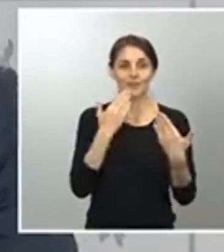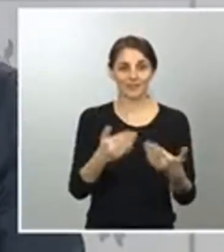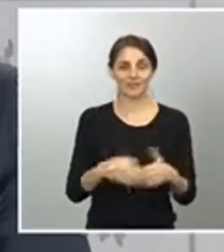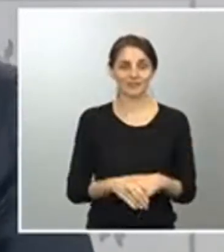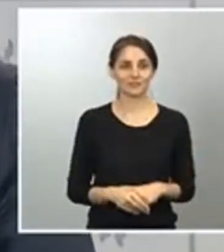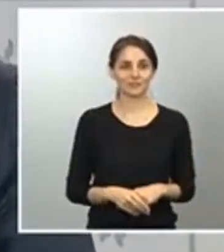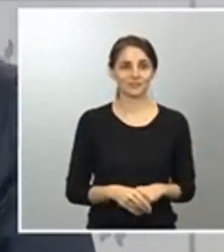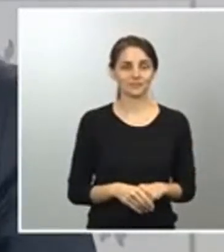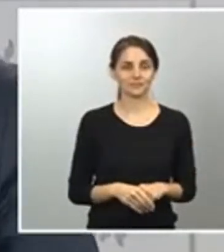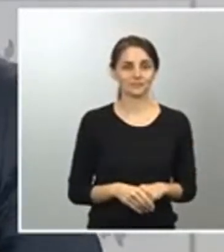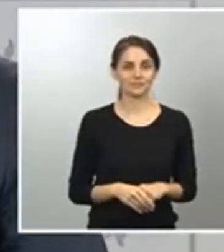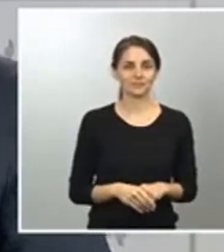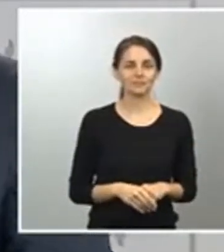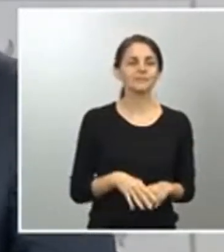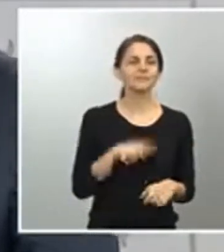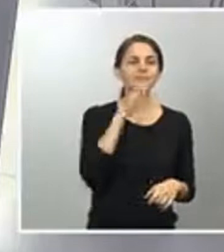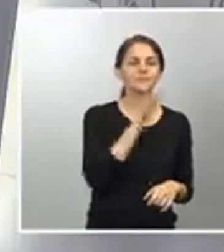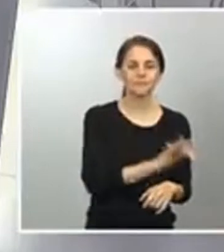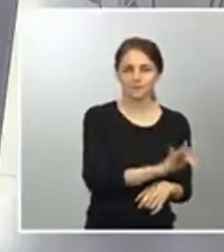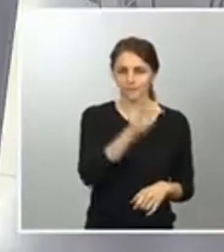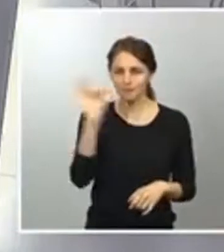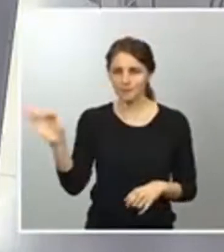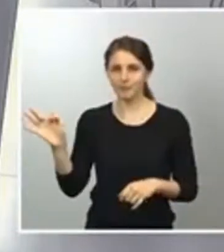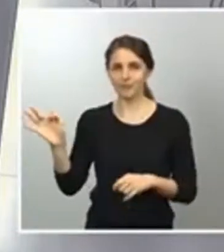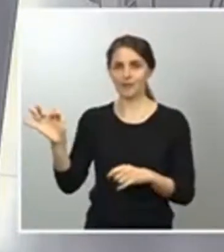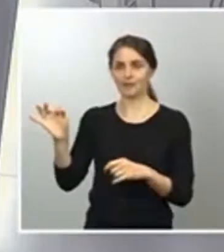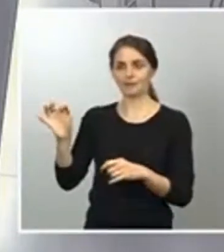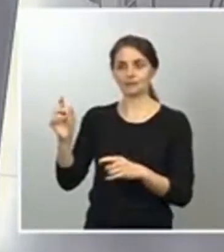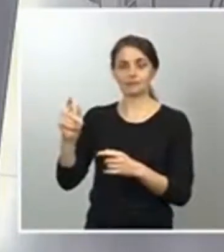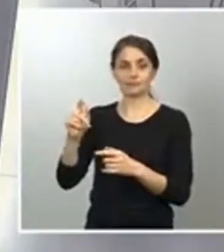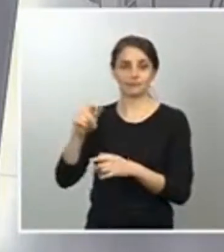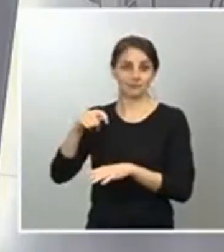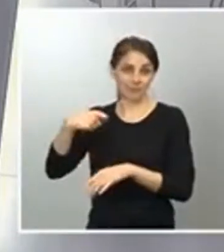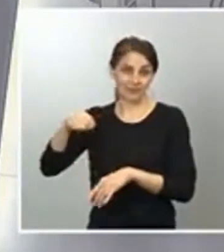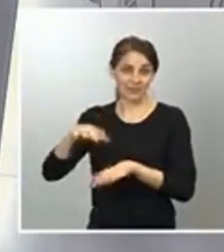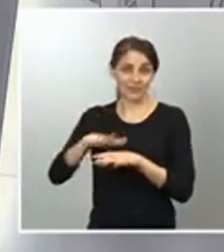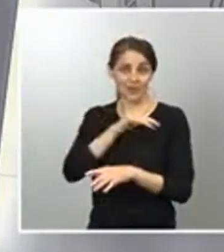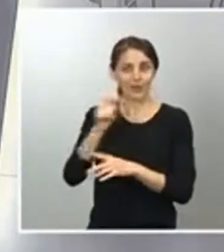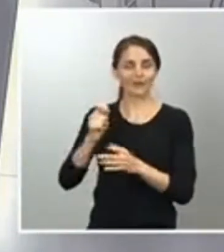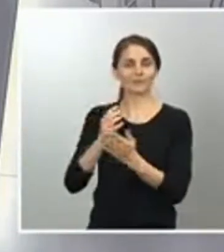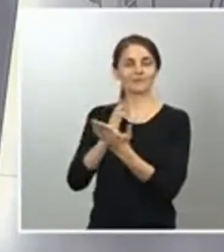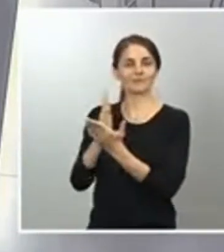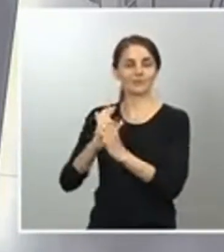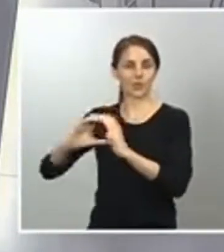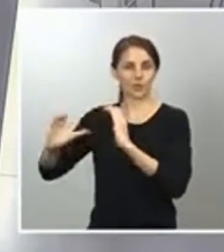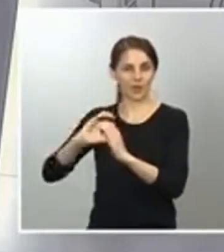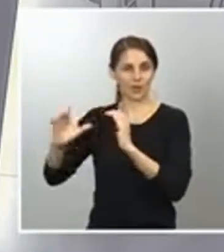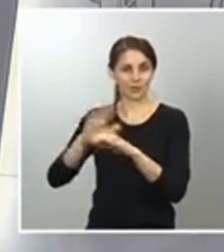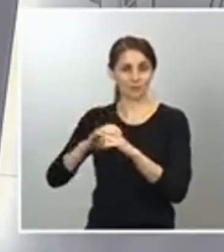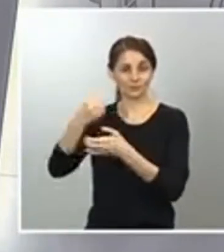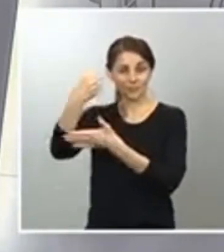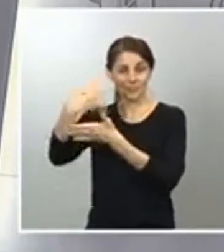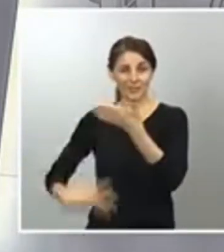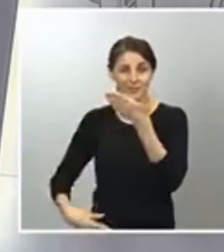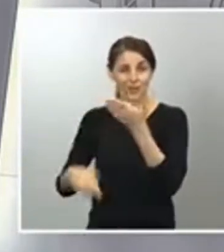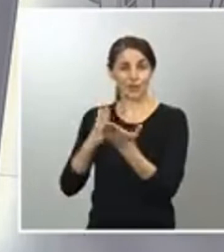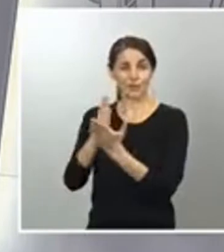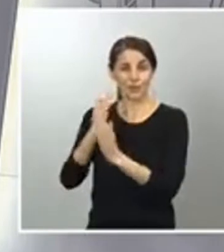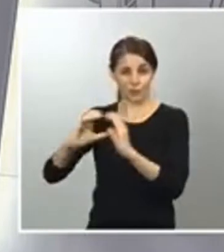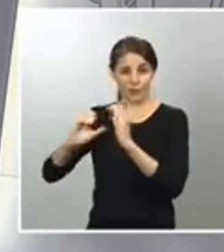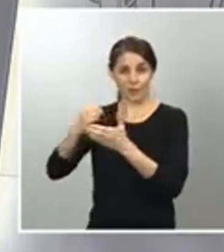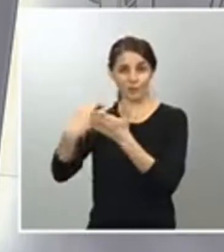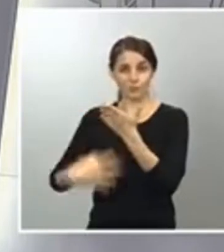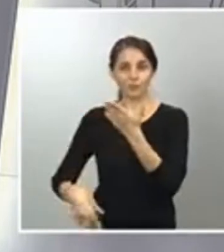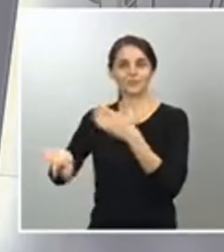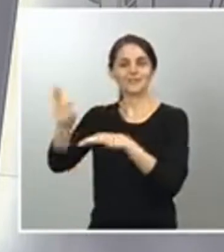Pasamos, presidente, por tanto, al turno de palabras de los medios que hoy han resultado seleccionados para